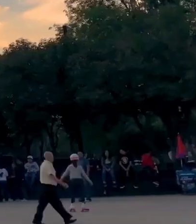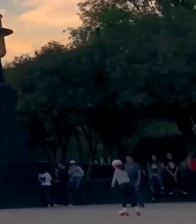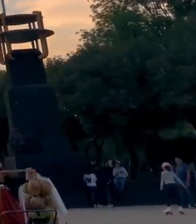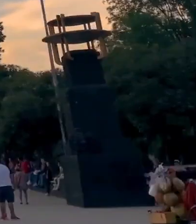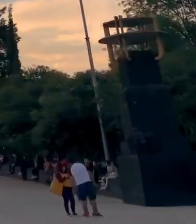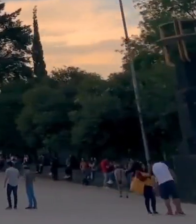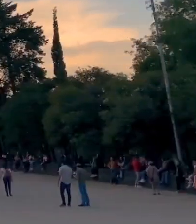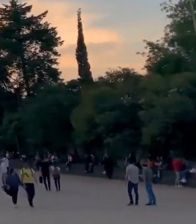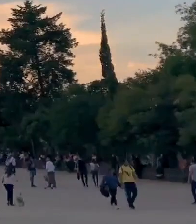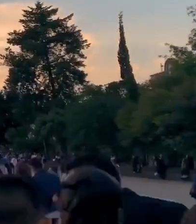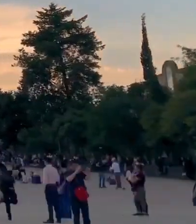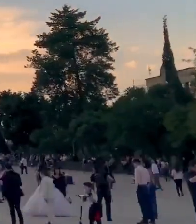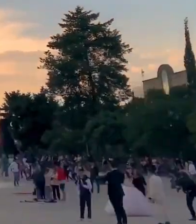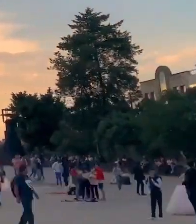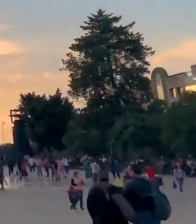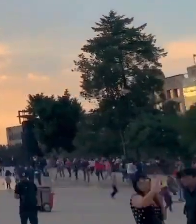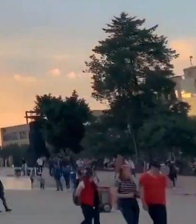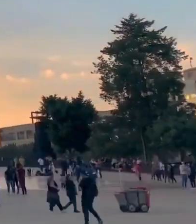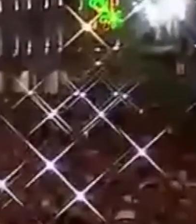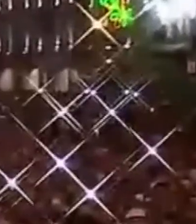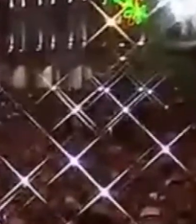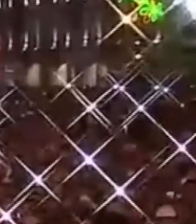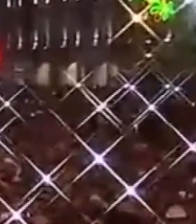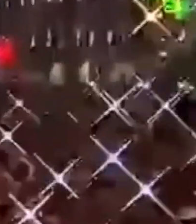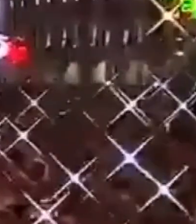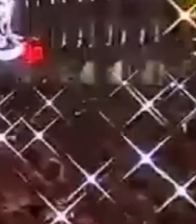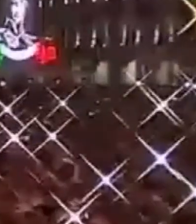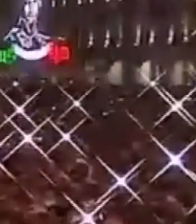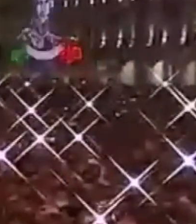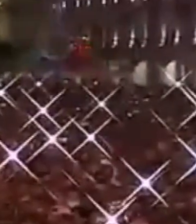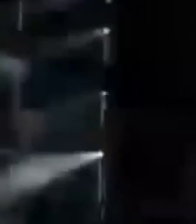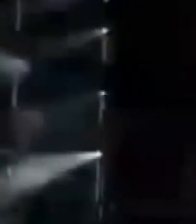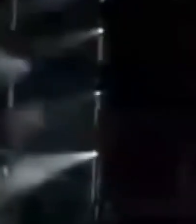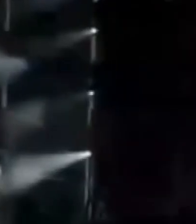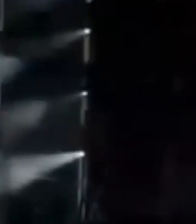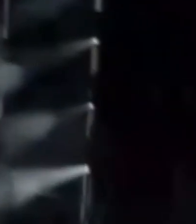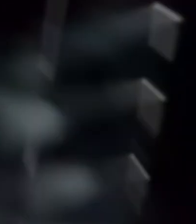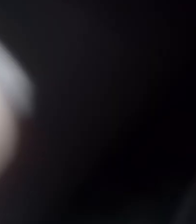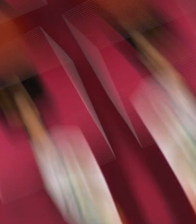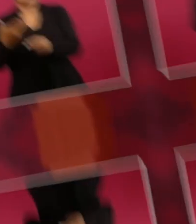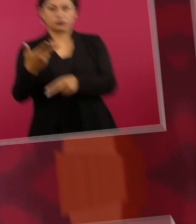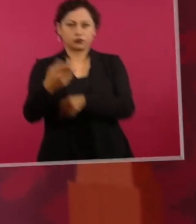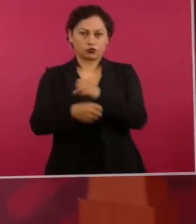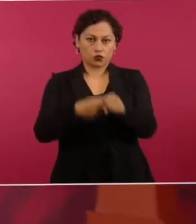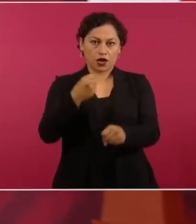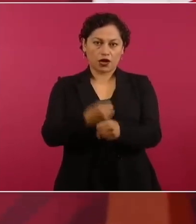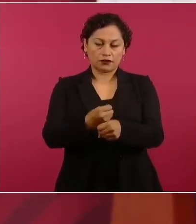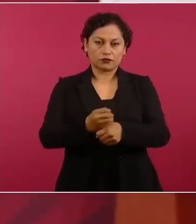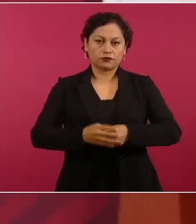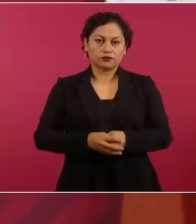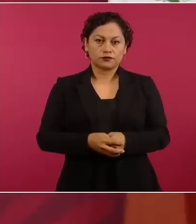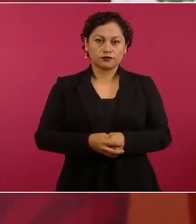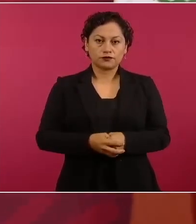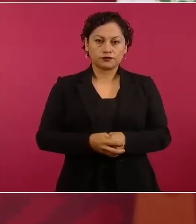personas que asistió al concierto es tanta que sería uno de cada 30 habitantes de la ciudad Wow es por eso que presidente de México Dijo que la capital debería